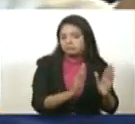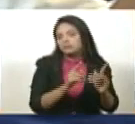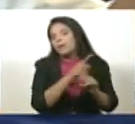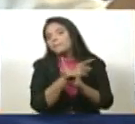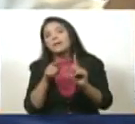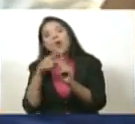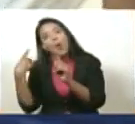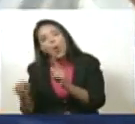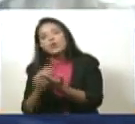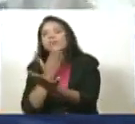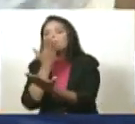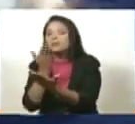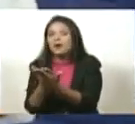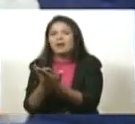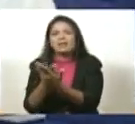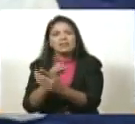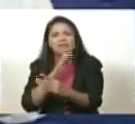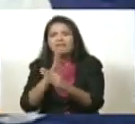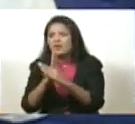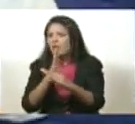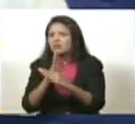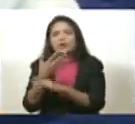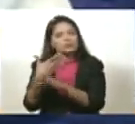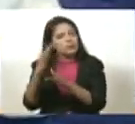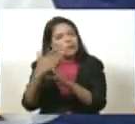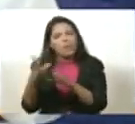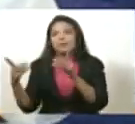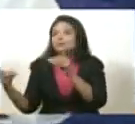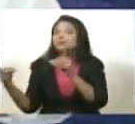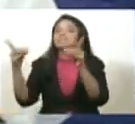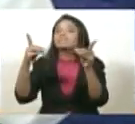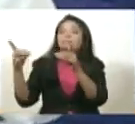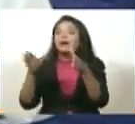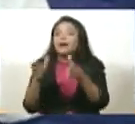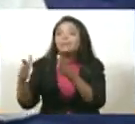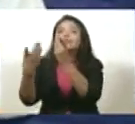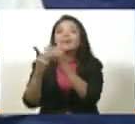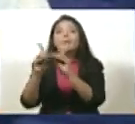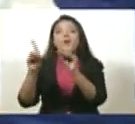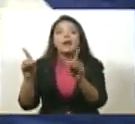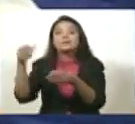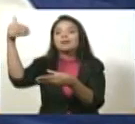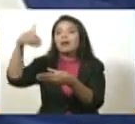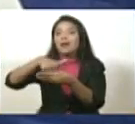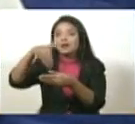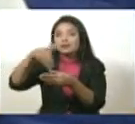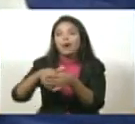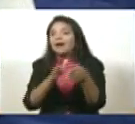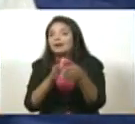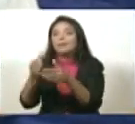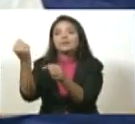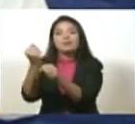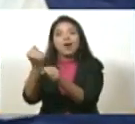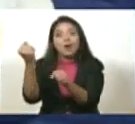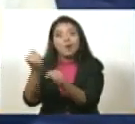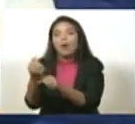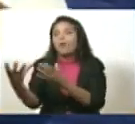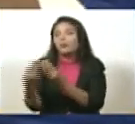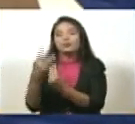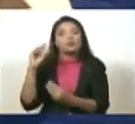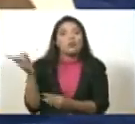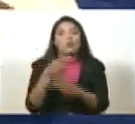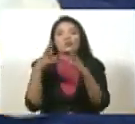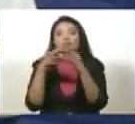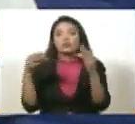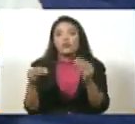el camino es el diálogo, que hablando se entiende la gente, que el camino es la democracia, la elección, que el camino es el trabajo en conjunto. Y